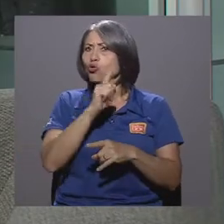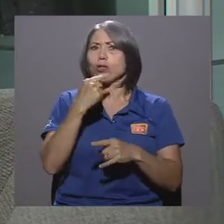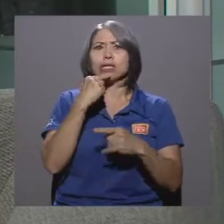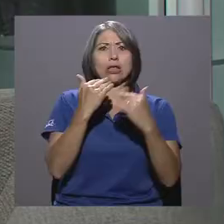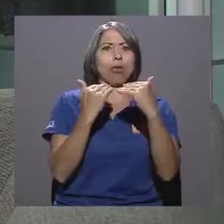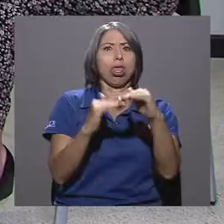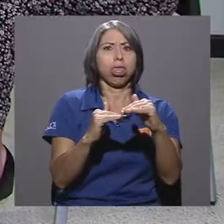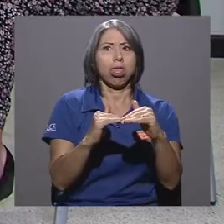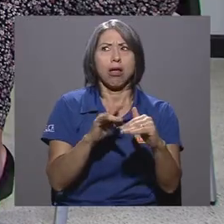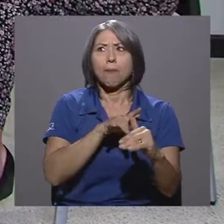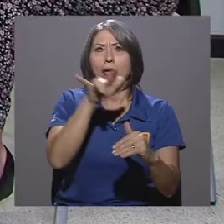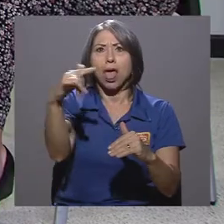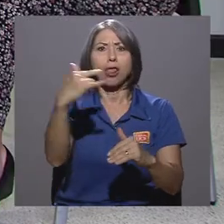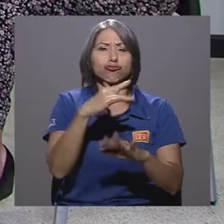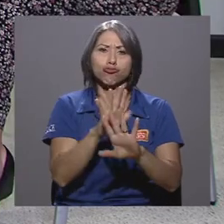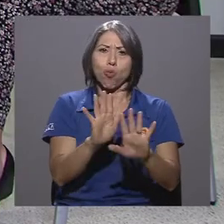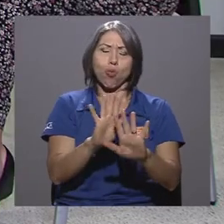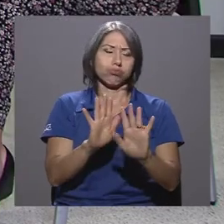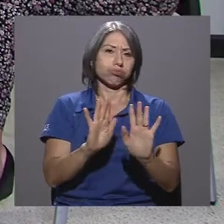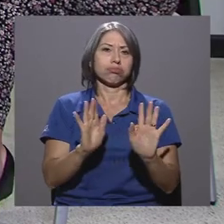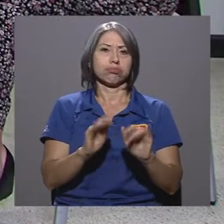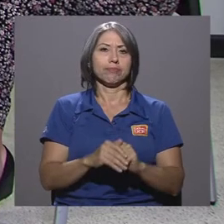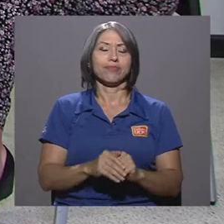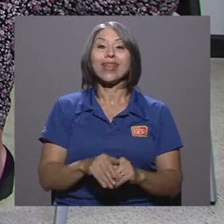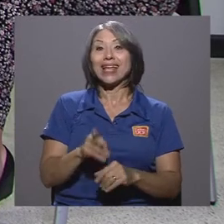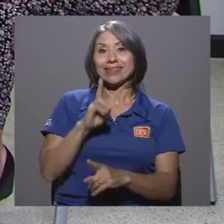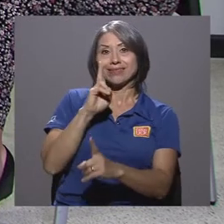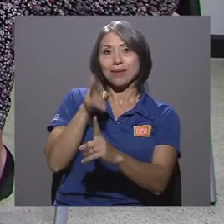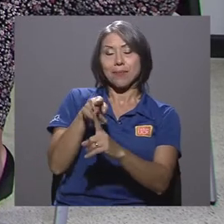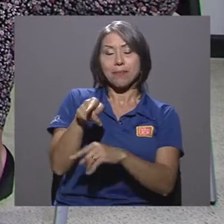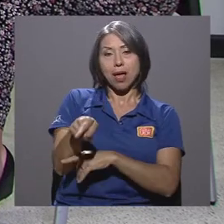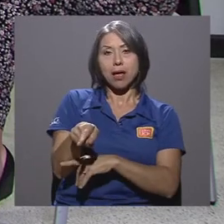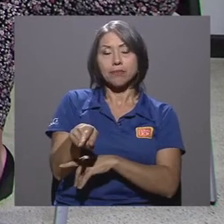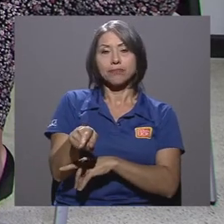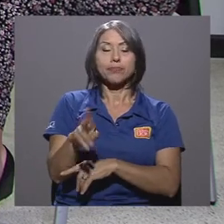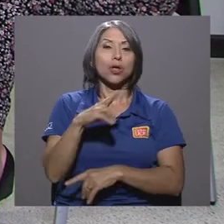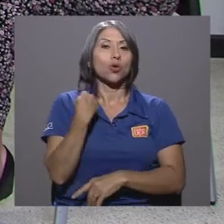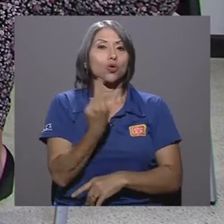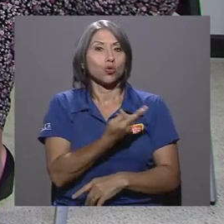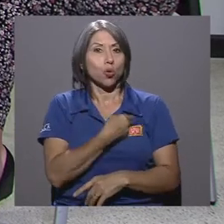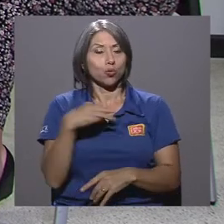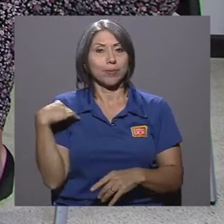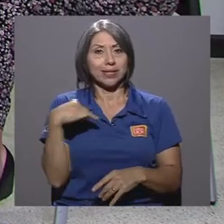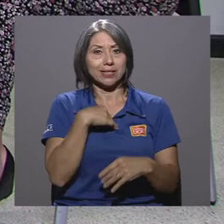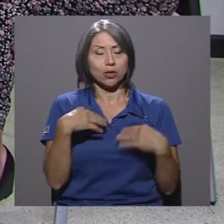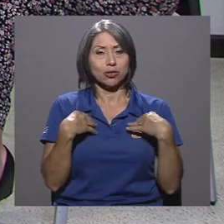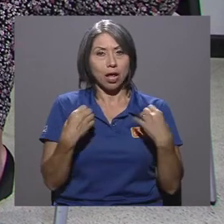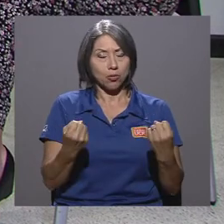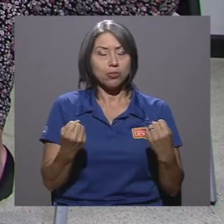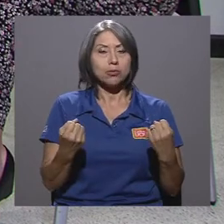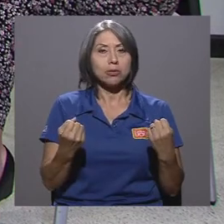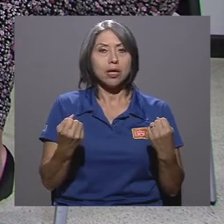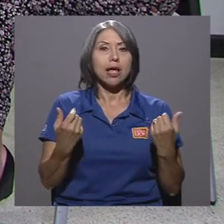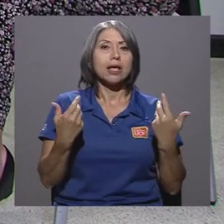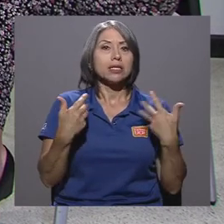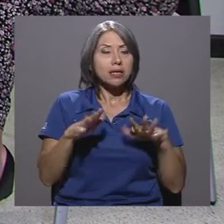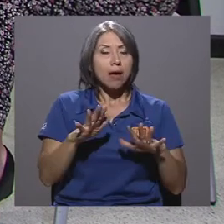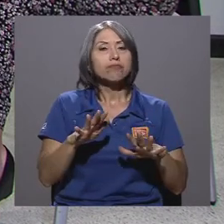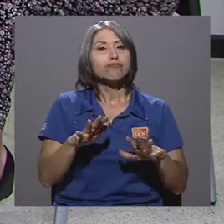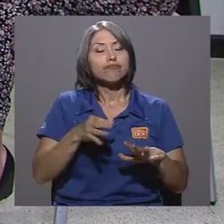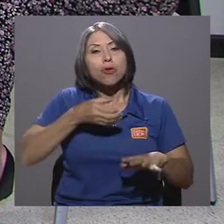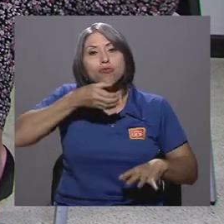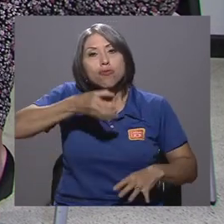viajes. Definitivamente en esa misma línea, pues nosotros en el Ministerio de Salud hemos acogido esta